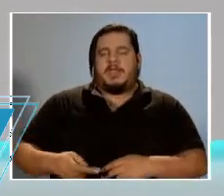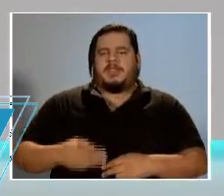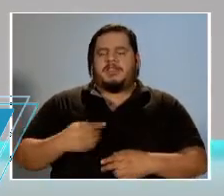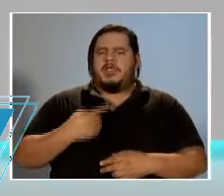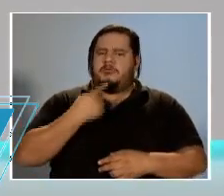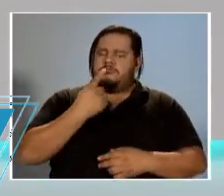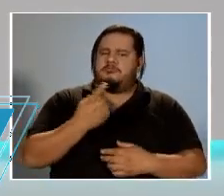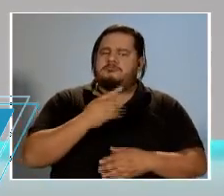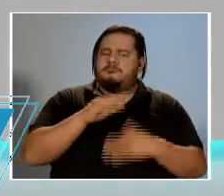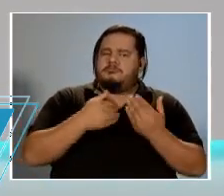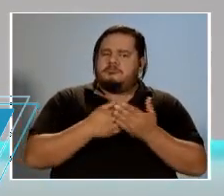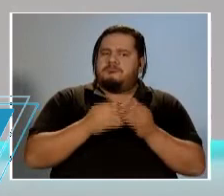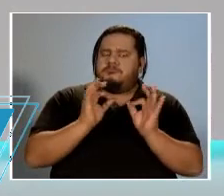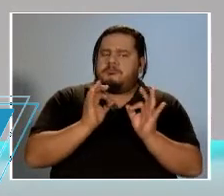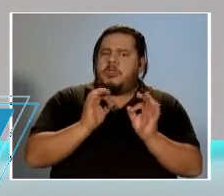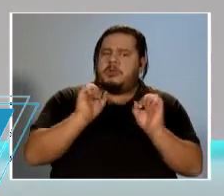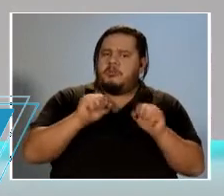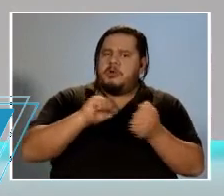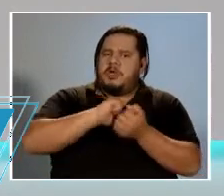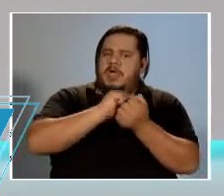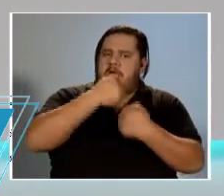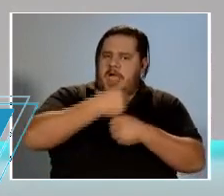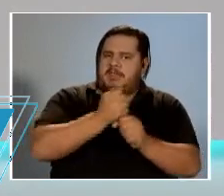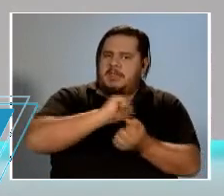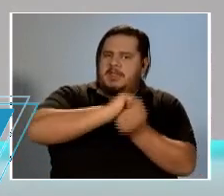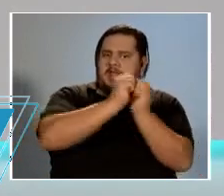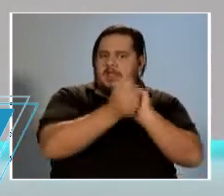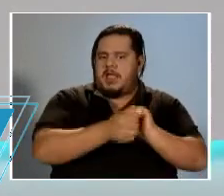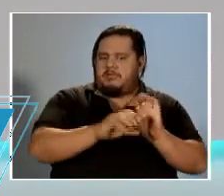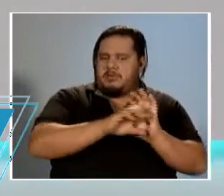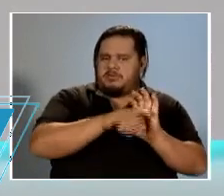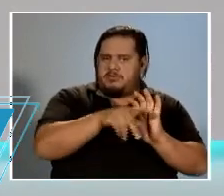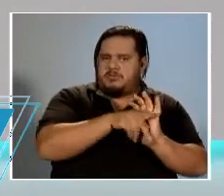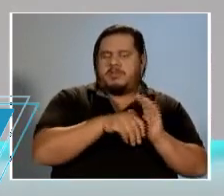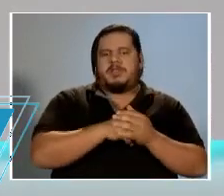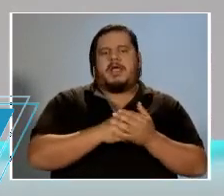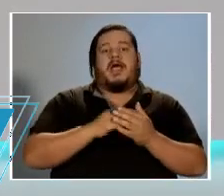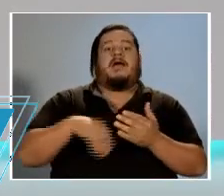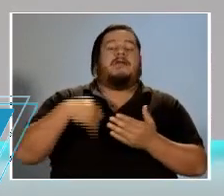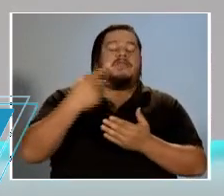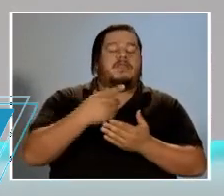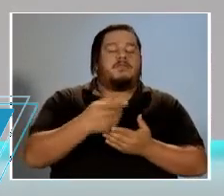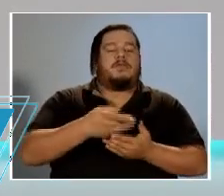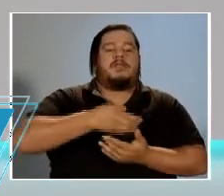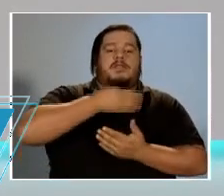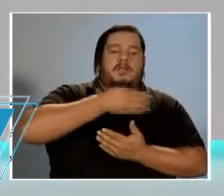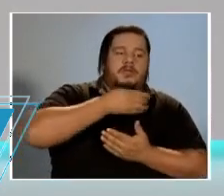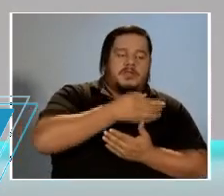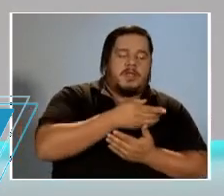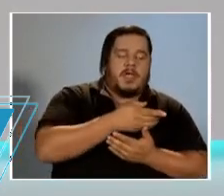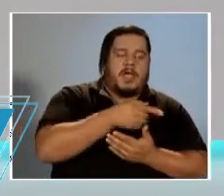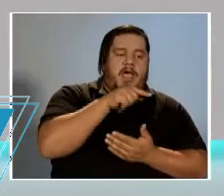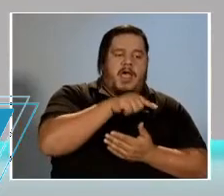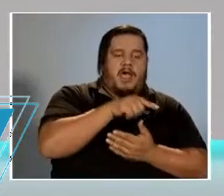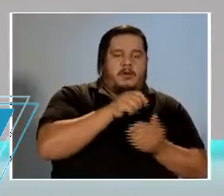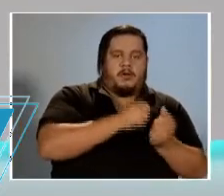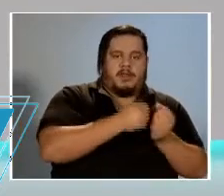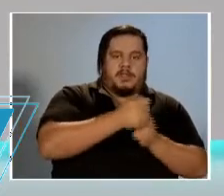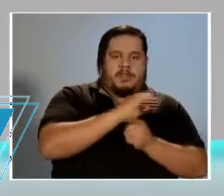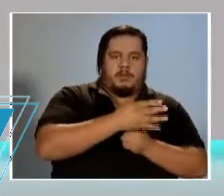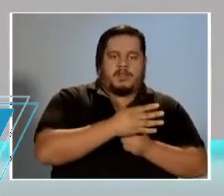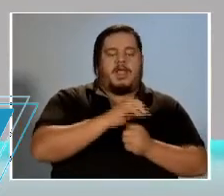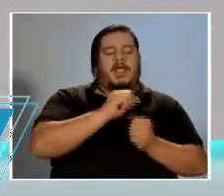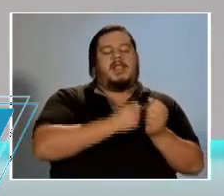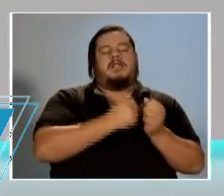se pasara la reforma constitucional. Luego se plantea esta consulta a la sala, que es obligatoria porque lo dispone así el ordenamiento jurídico, y la sala